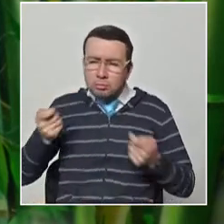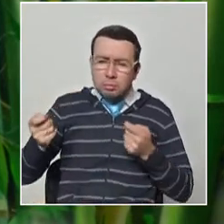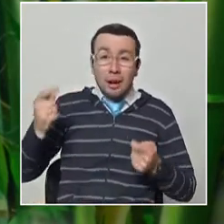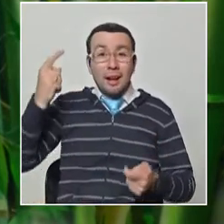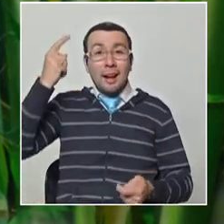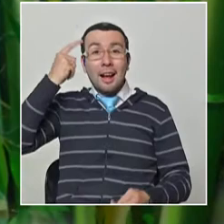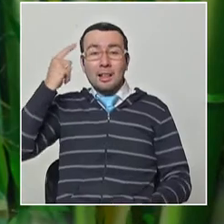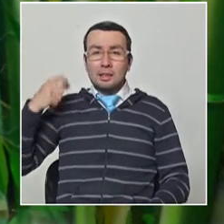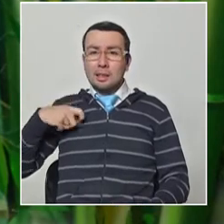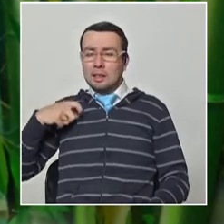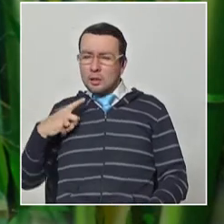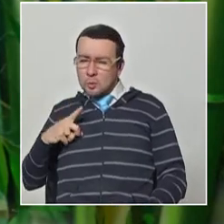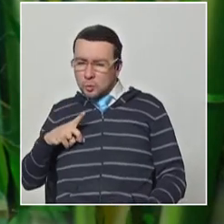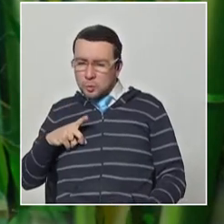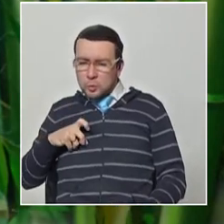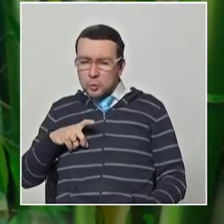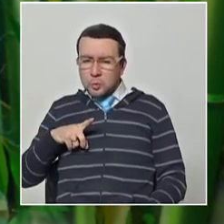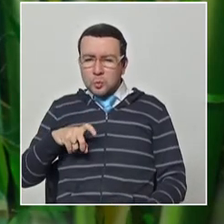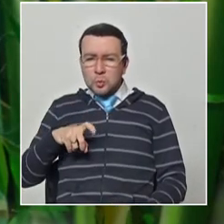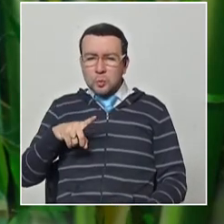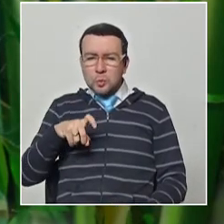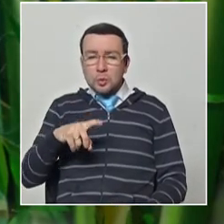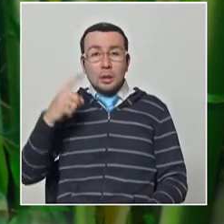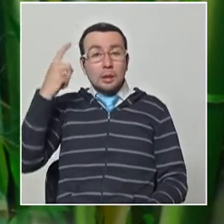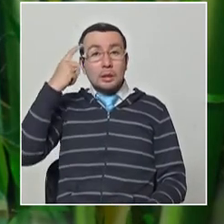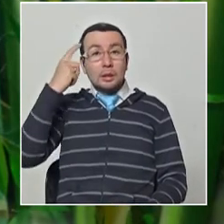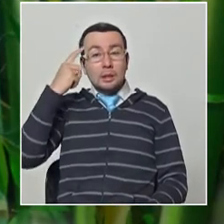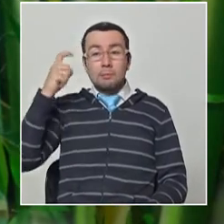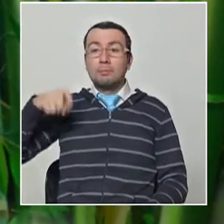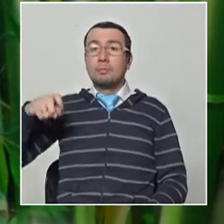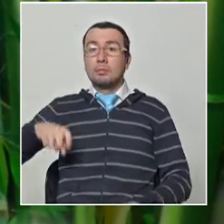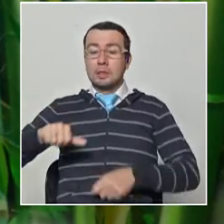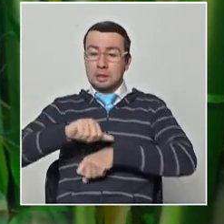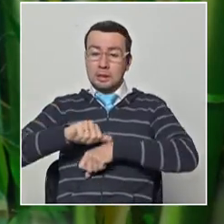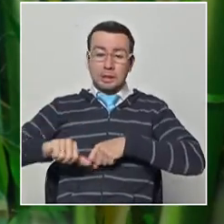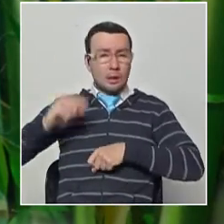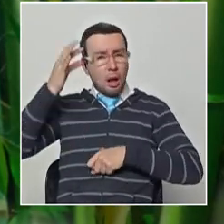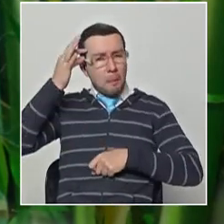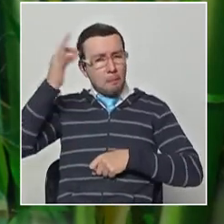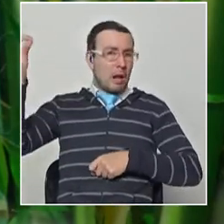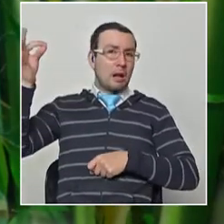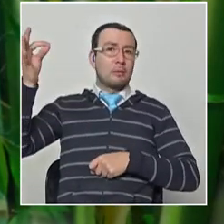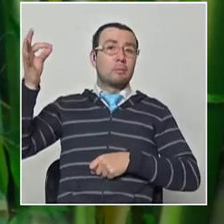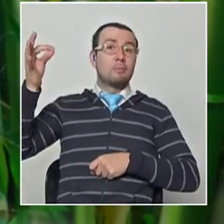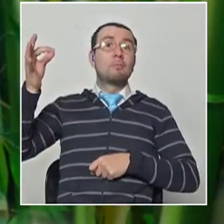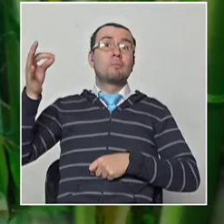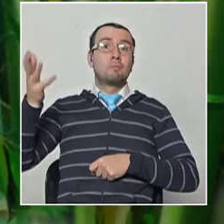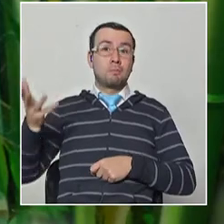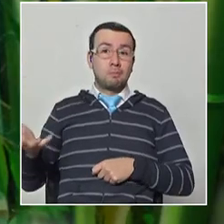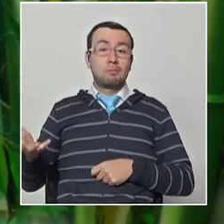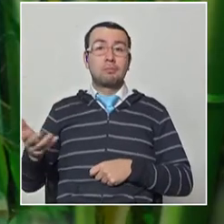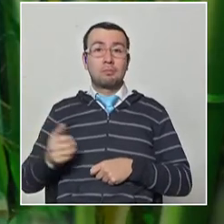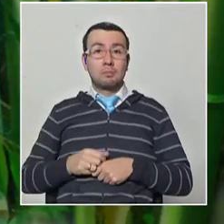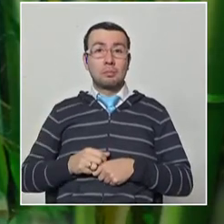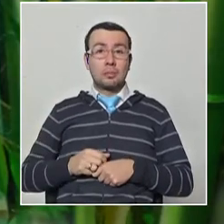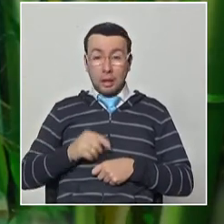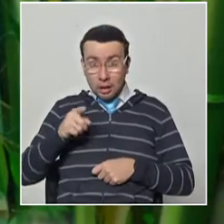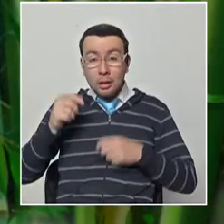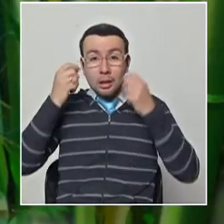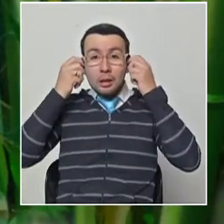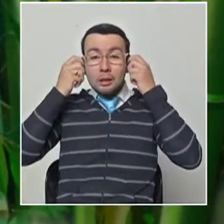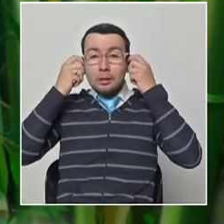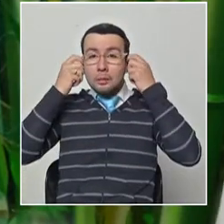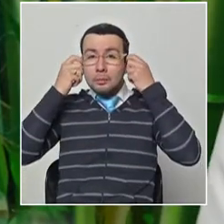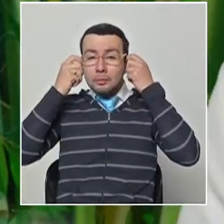parásito en el cerebro que llama neurocisticercosis y hubo que hacerle una cirugía para sacar el parásito para ese tipo de dolor de